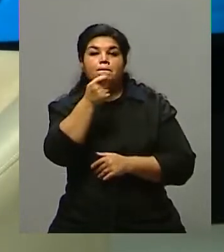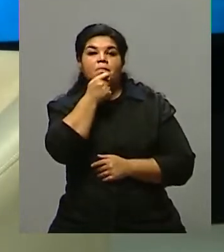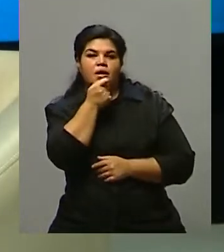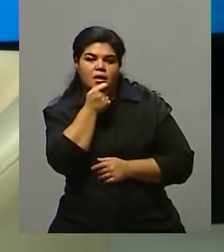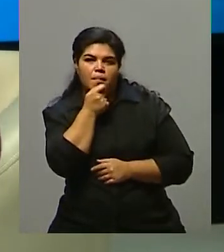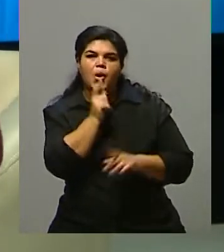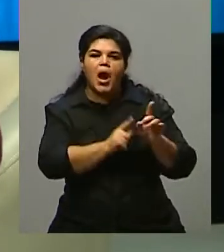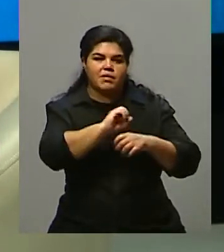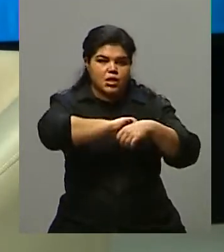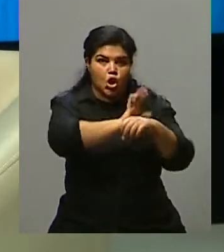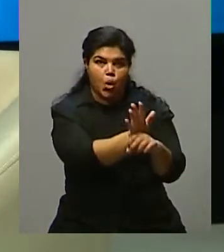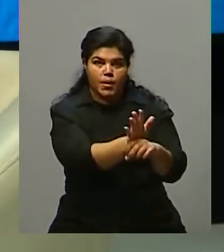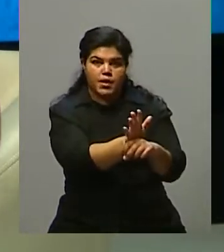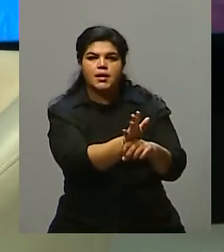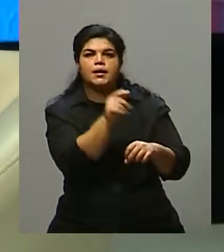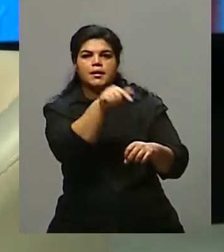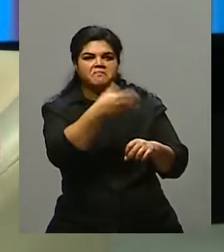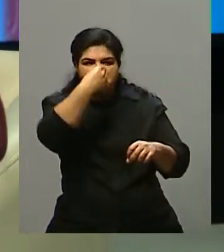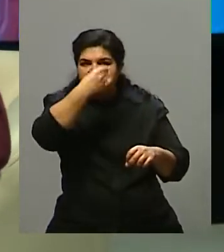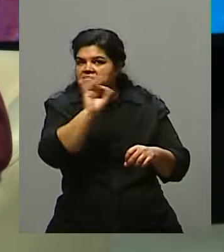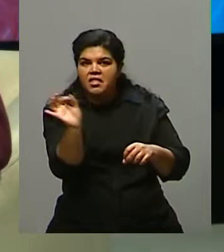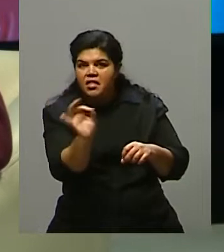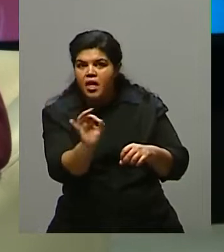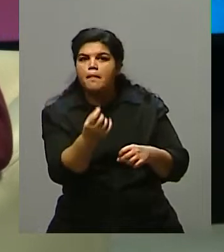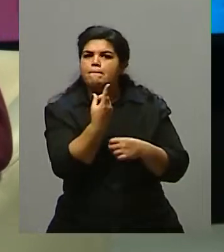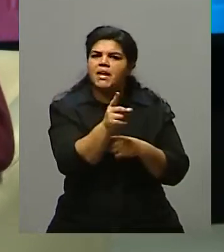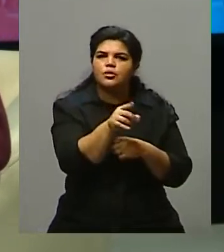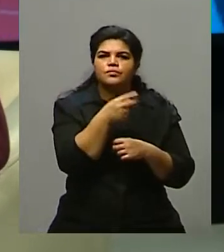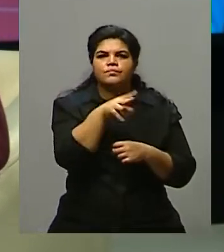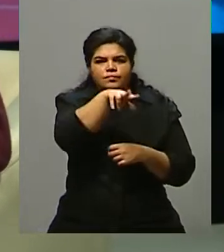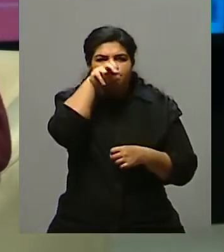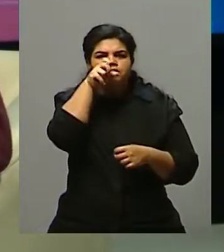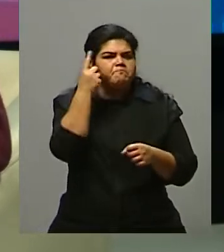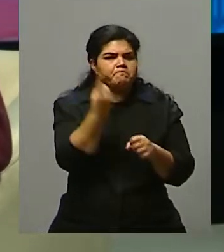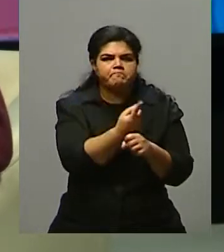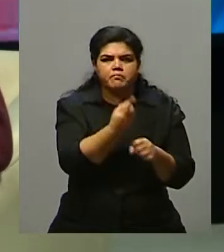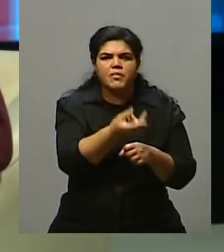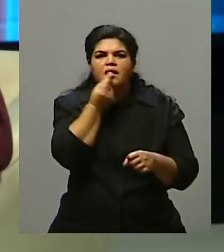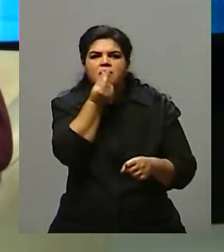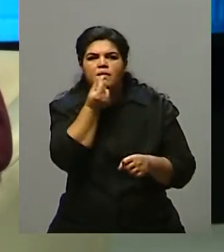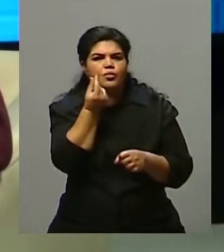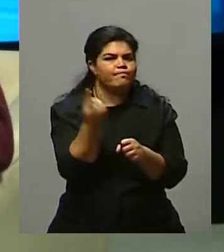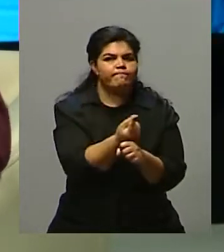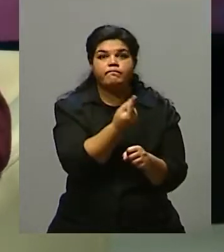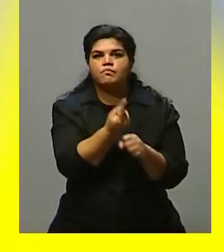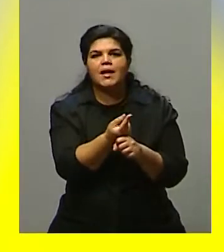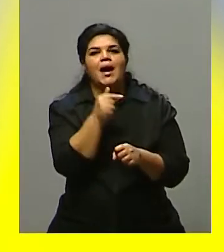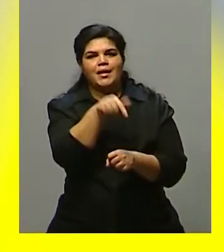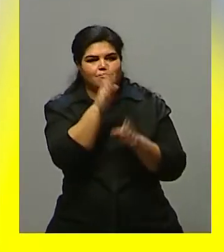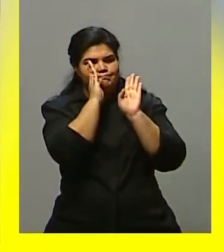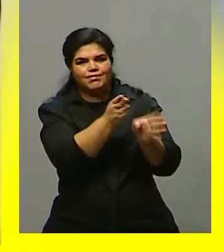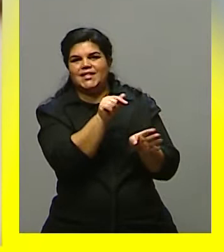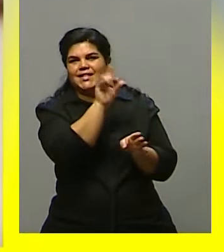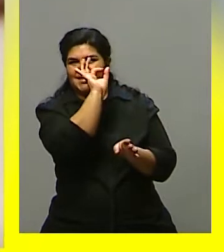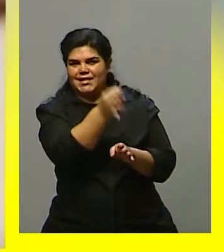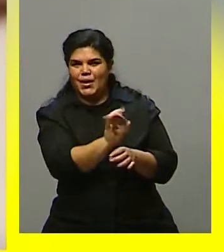congestión uno sentía la anosmia, porque era otro principio el cual se actuaba. Pero realmente yo creo que más allá que nosotros desde